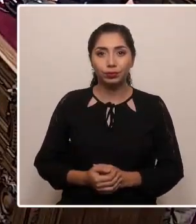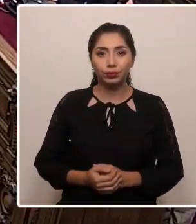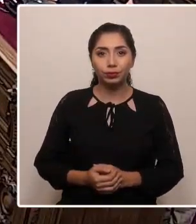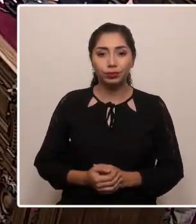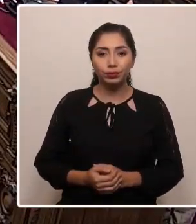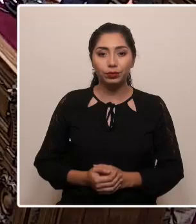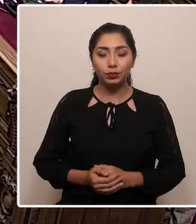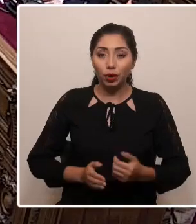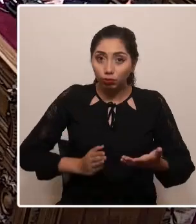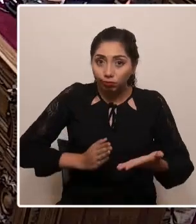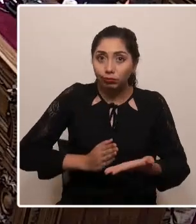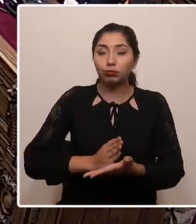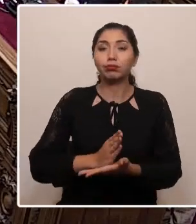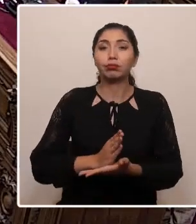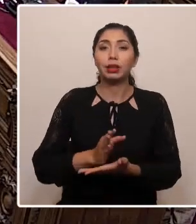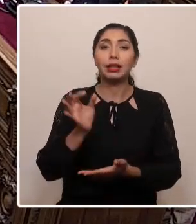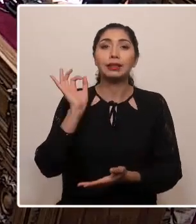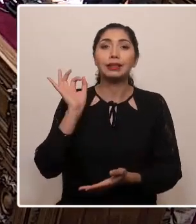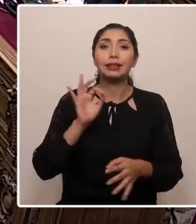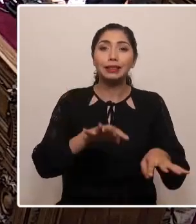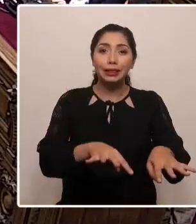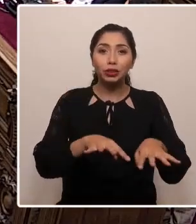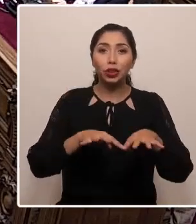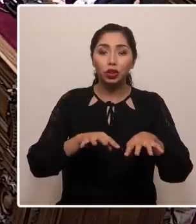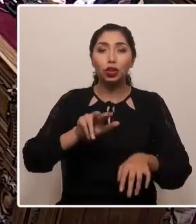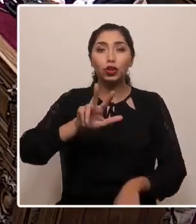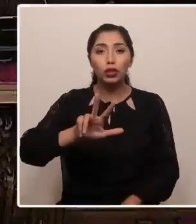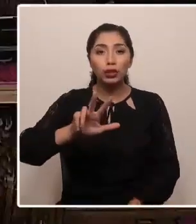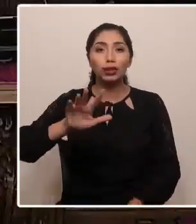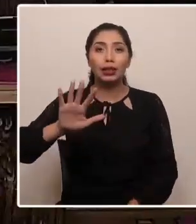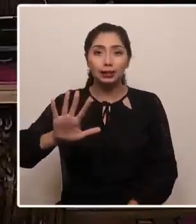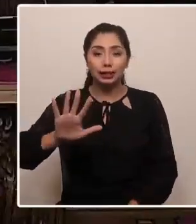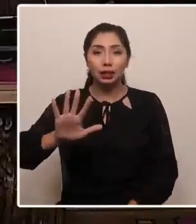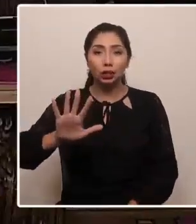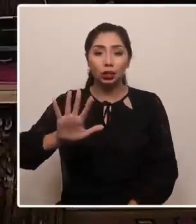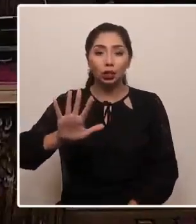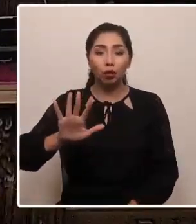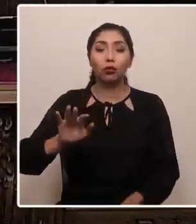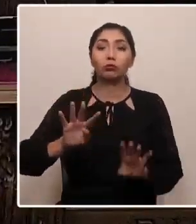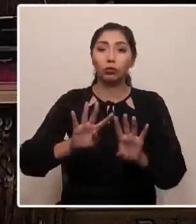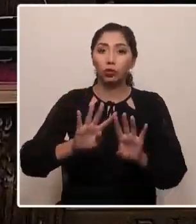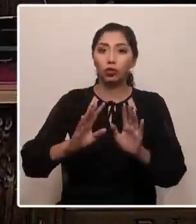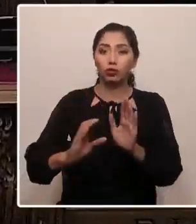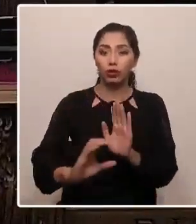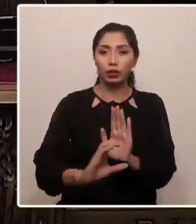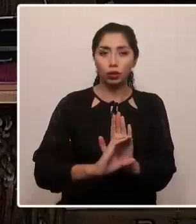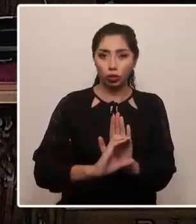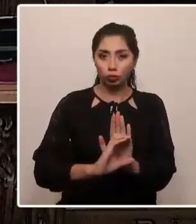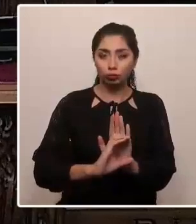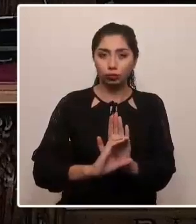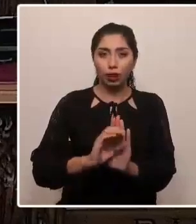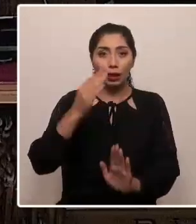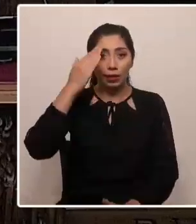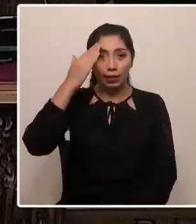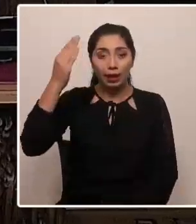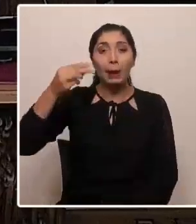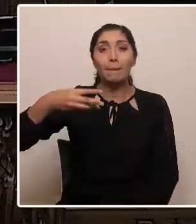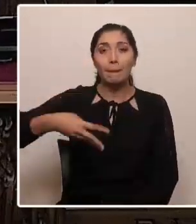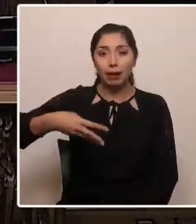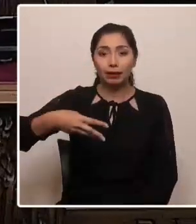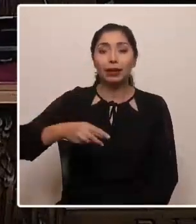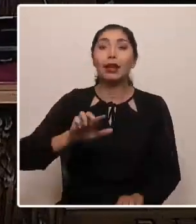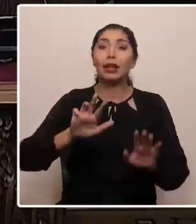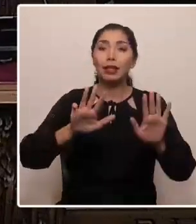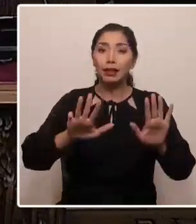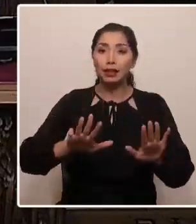Damos por iniciada la sesión número 85 del Pleno de la Convención Constitucional del martes 19 de abril